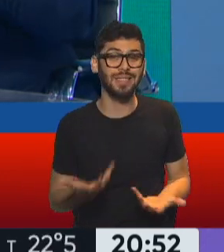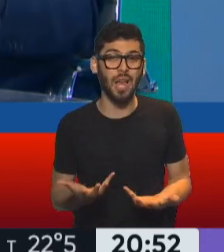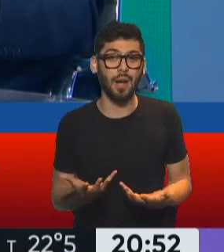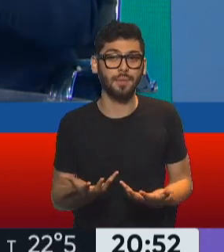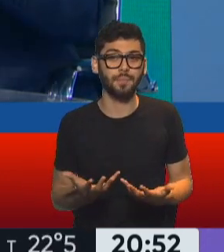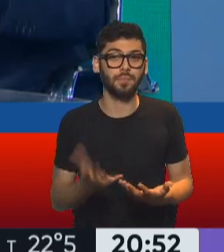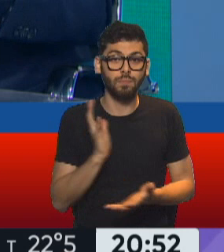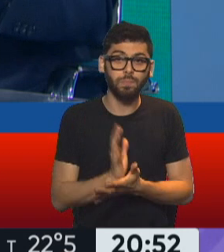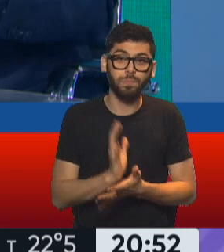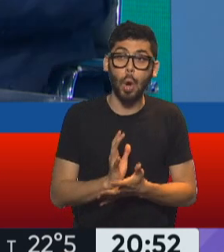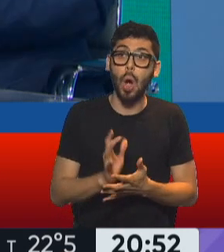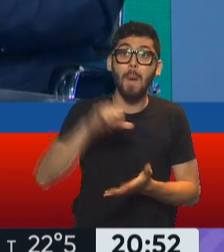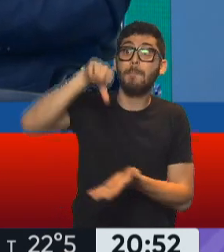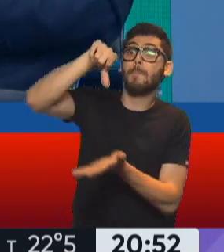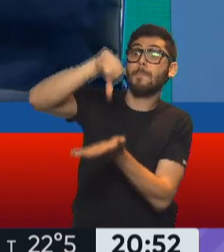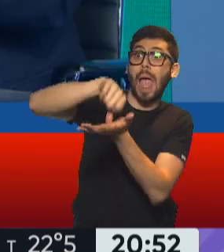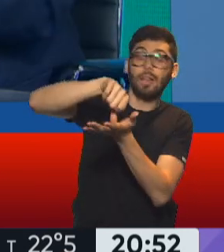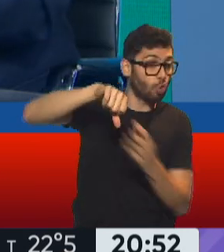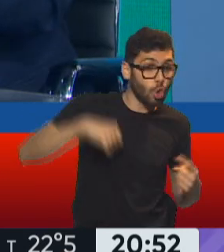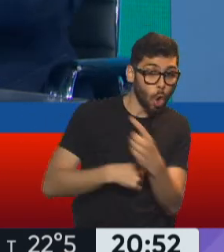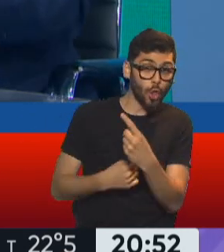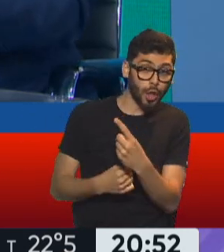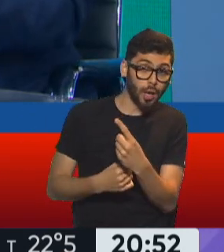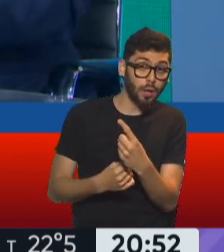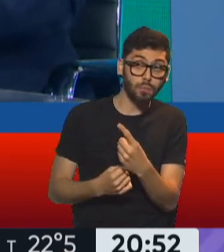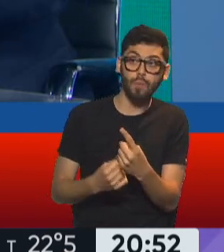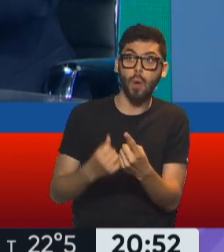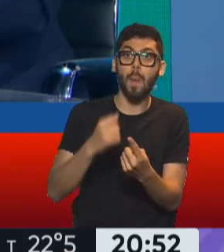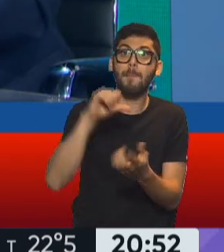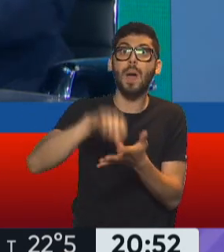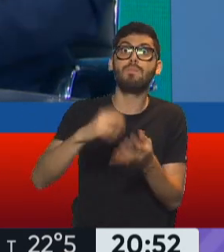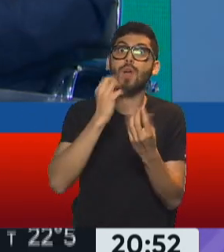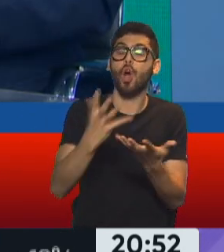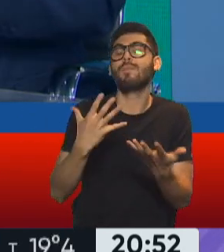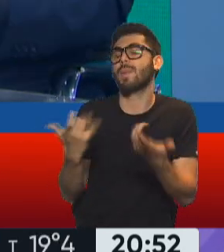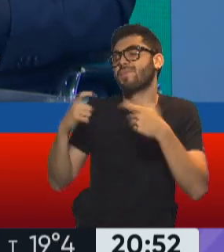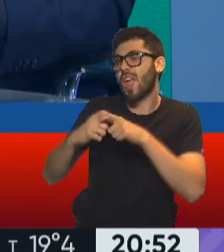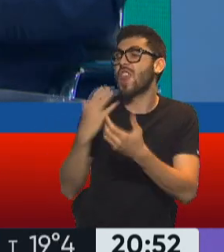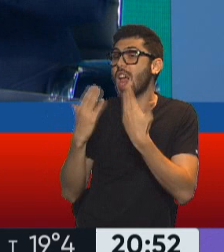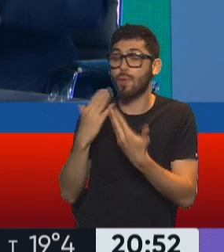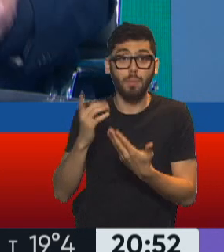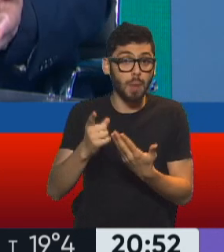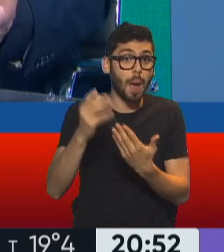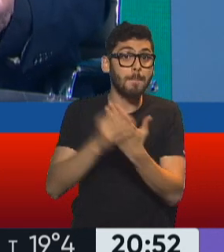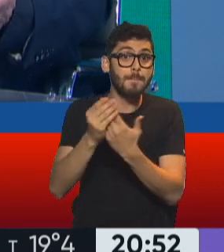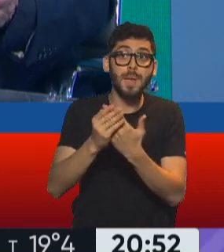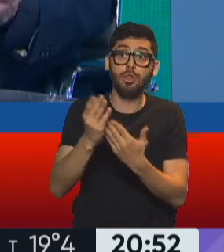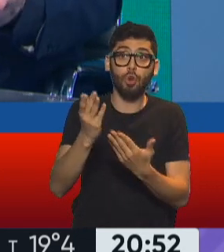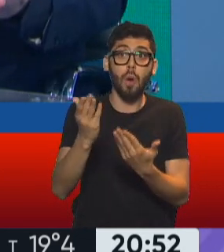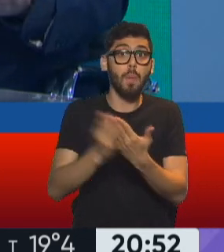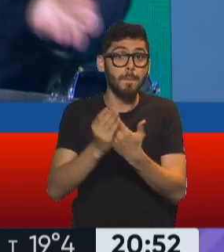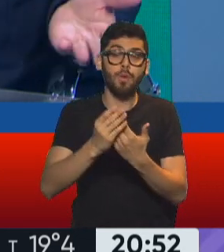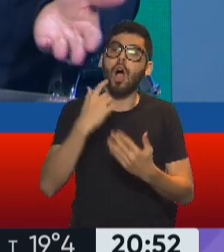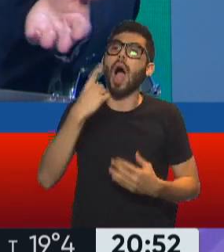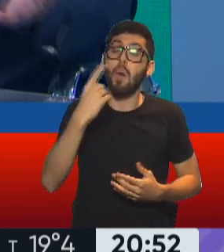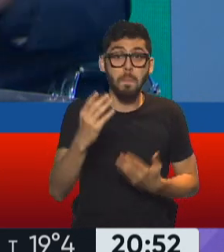están en contra del país, porque si no, te sentás, dialogás, pones ideas. Interpelan al das ministro. ideas, El ministro fue a interpelan poner al la ministro. cara al